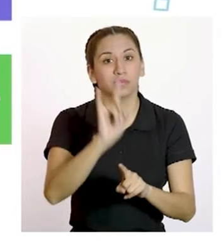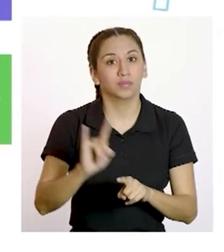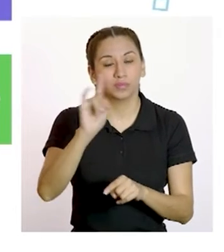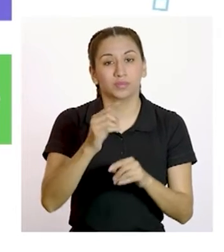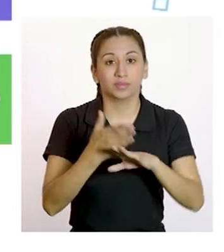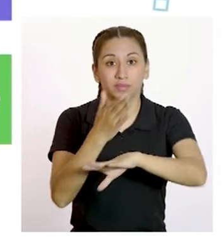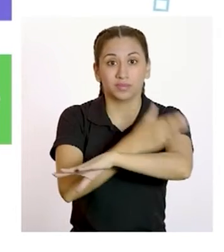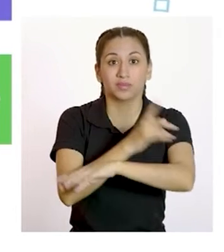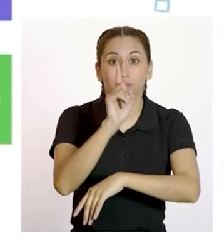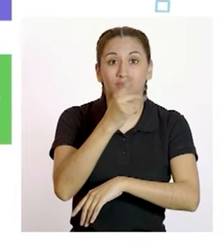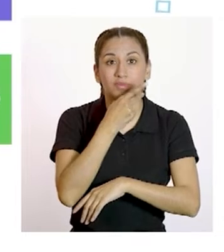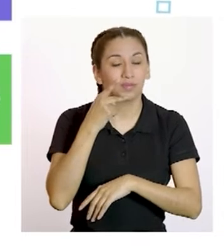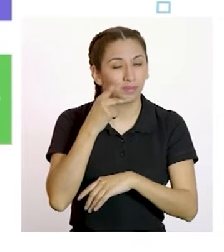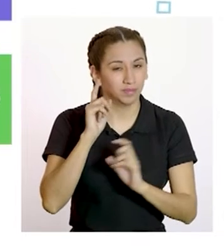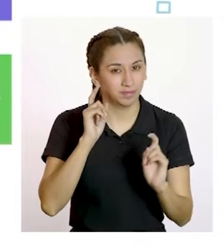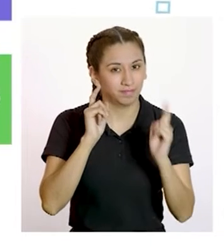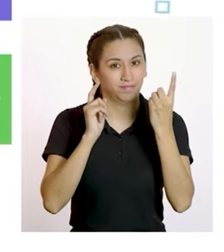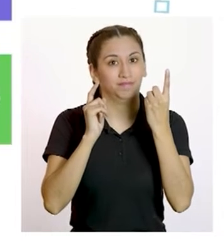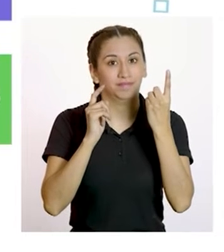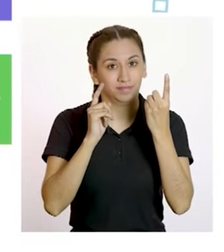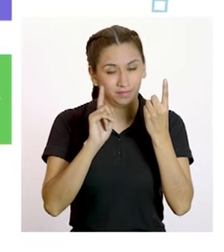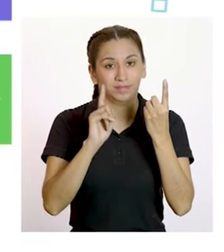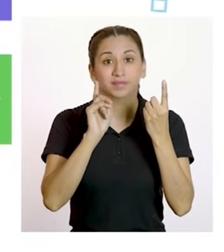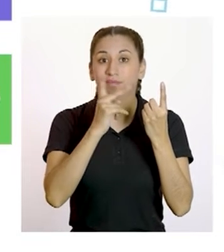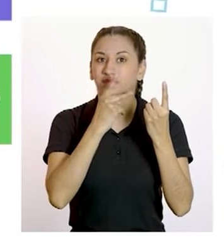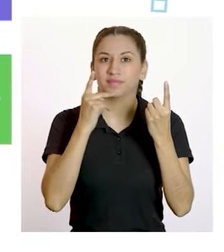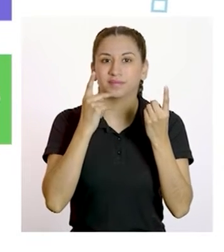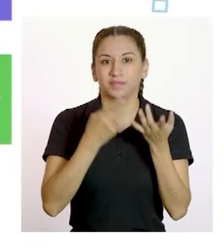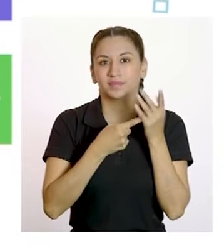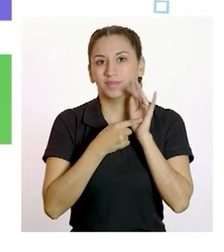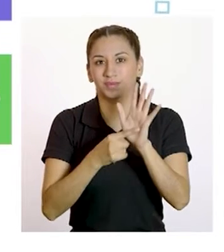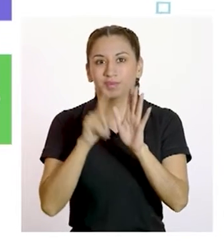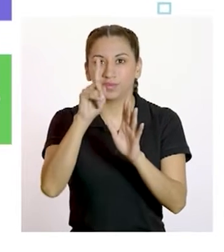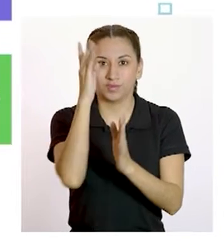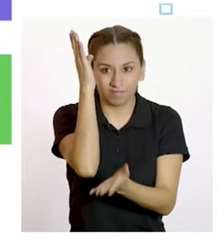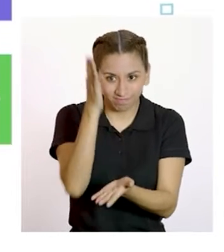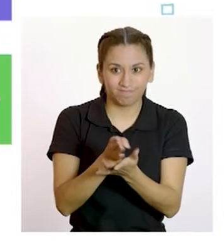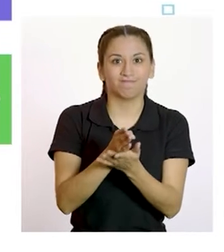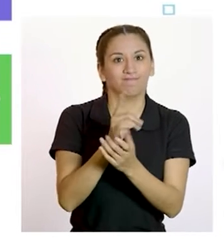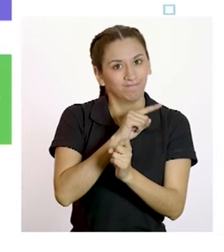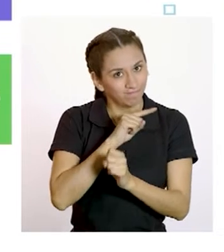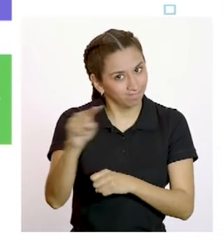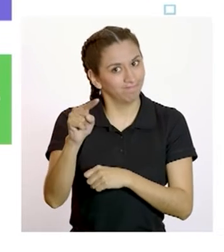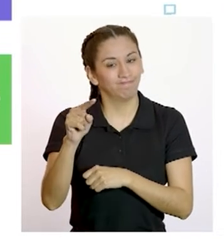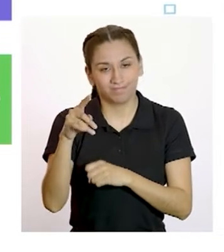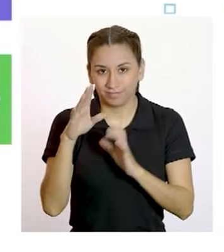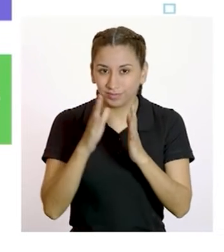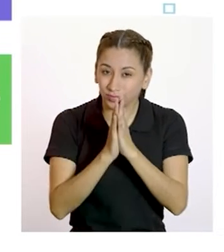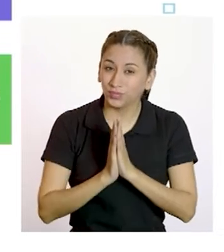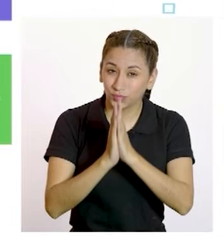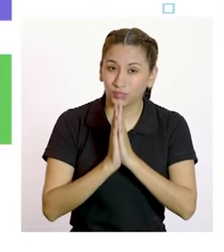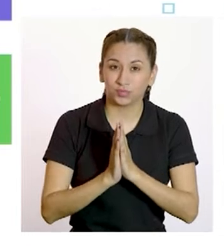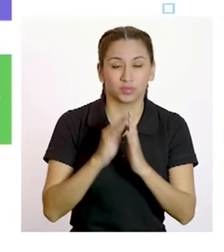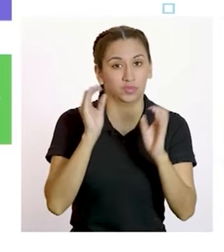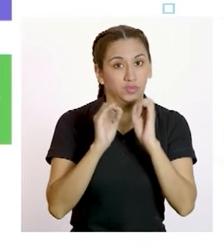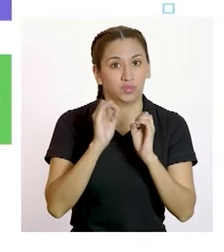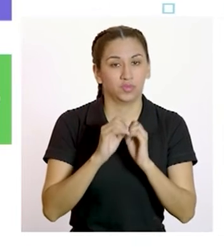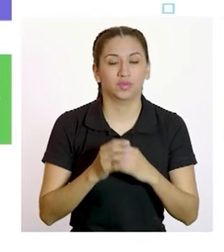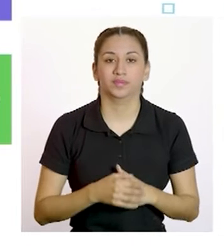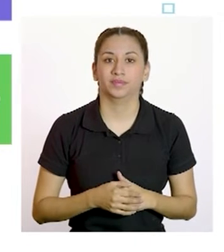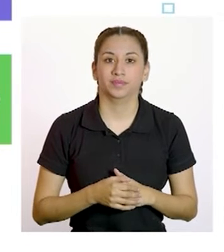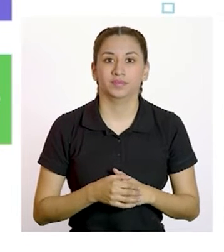en su modo imperativo, o sea, un verbo que exprese un mandato, un ruego o